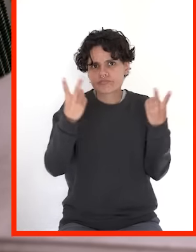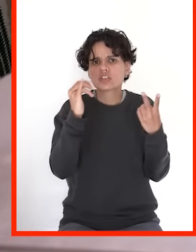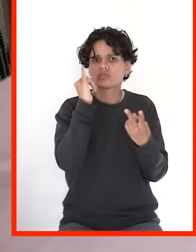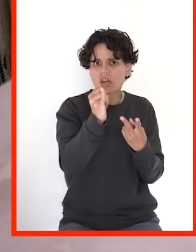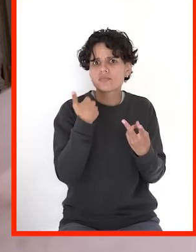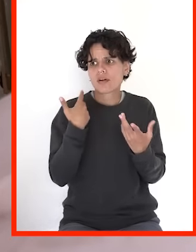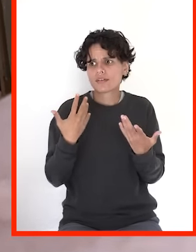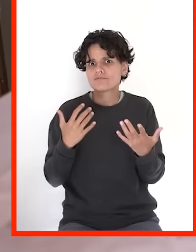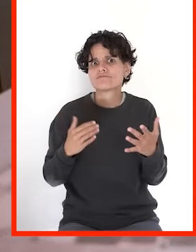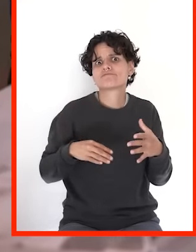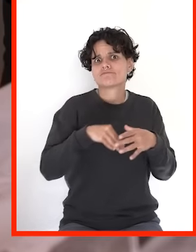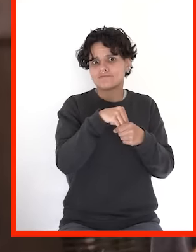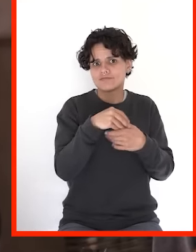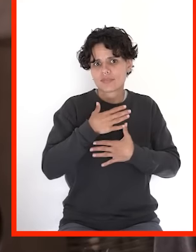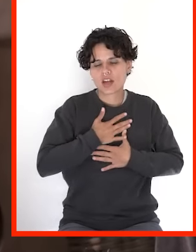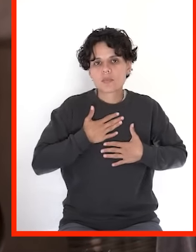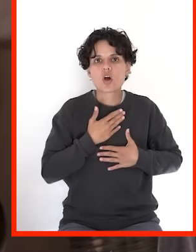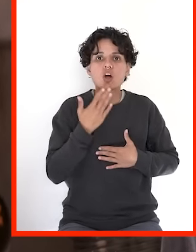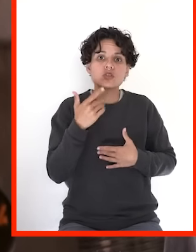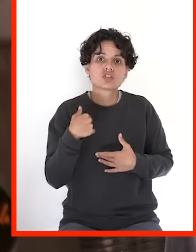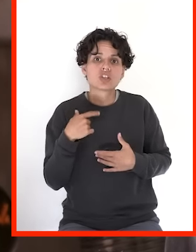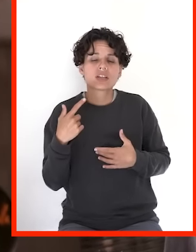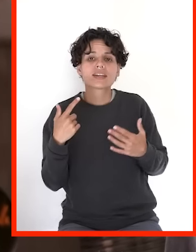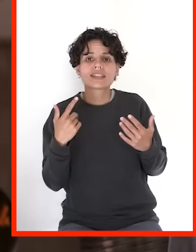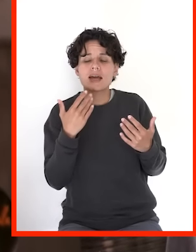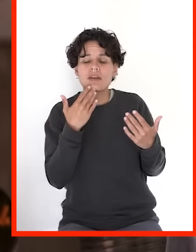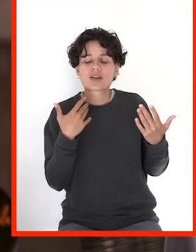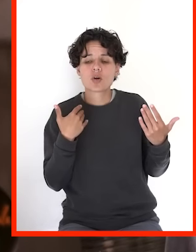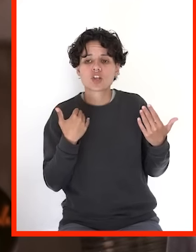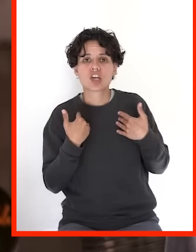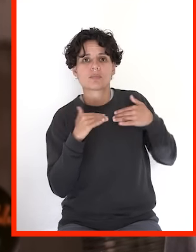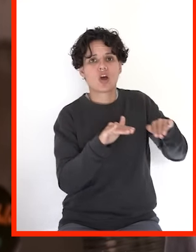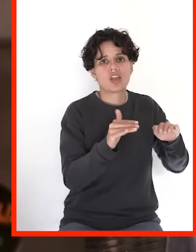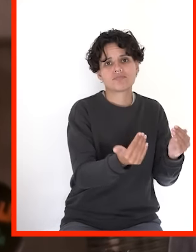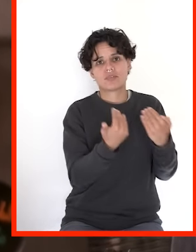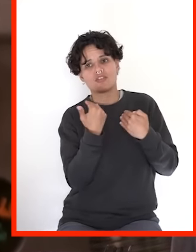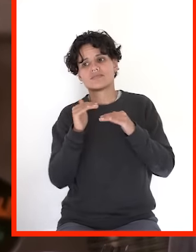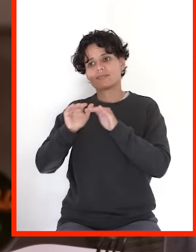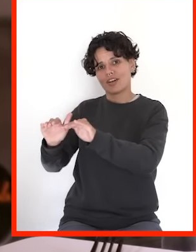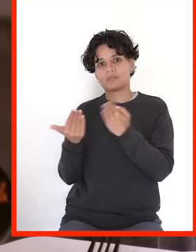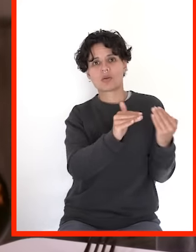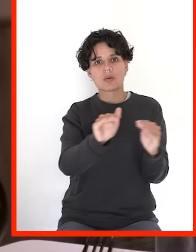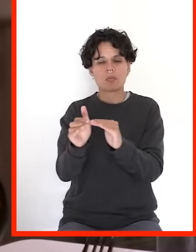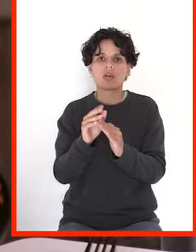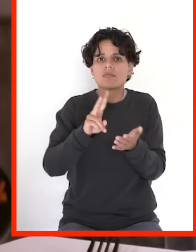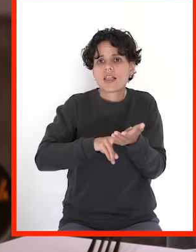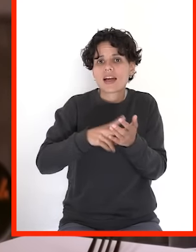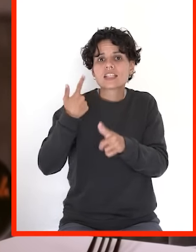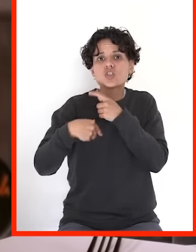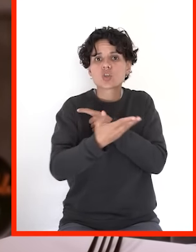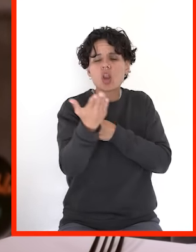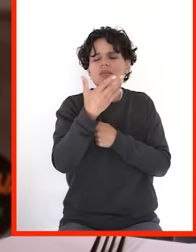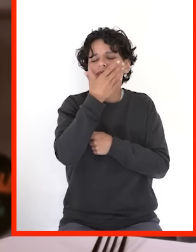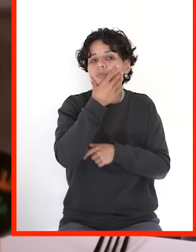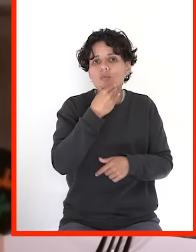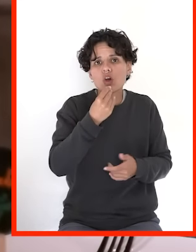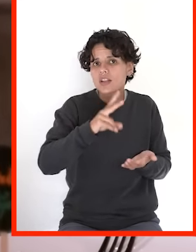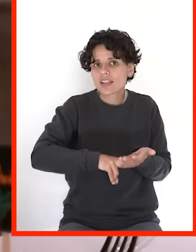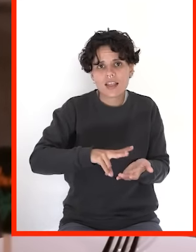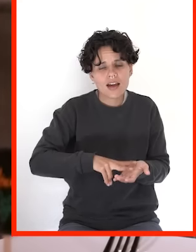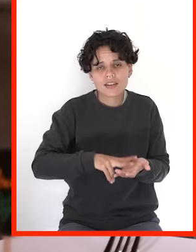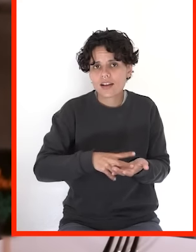es que bueno, también sale, colabora en el disco mío, sí. También sale es una historia súper bonita, weón, porque sí, es real y es un mensaje